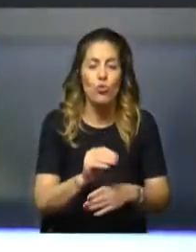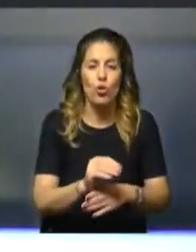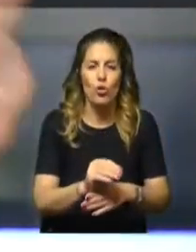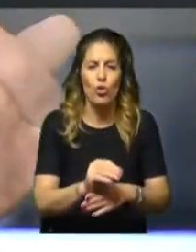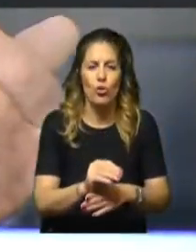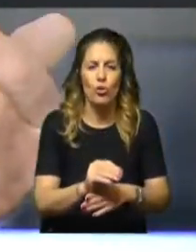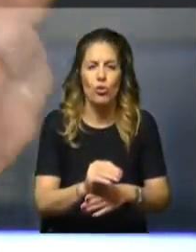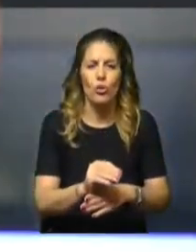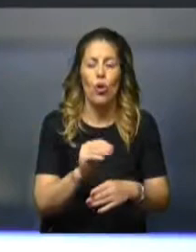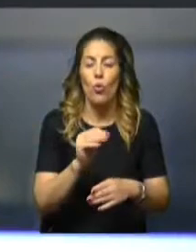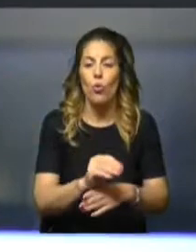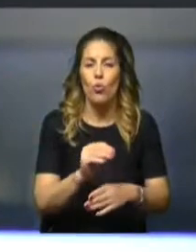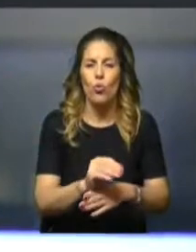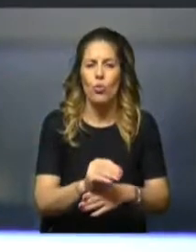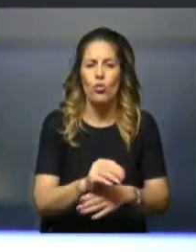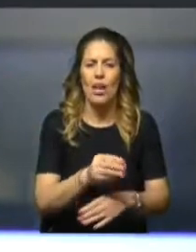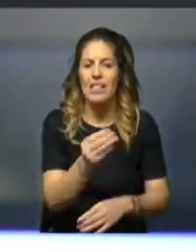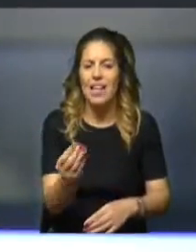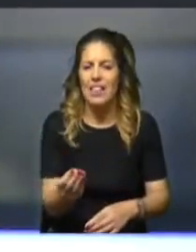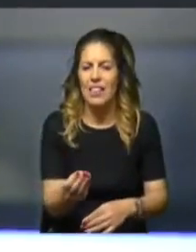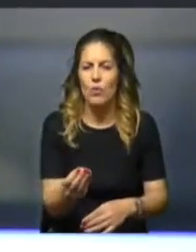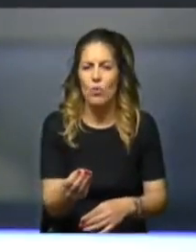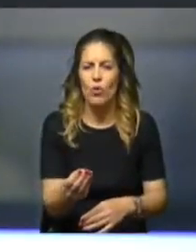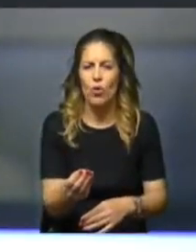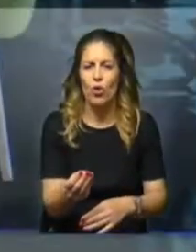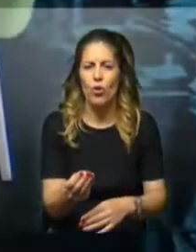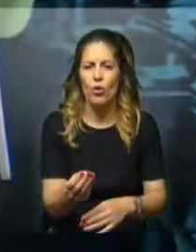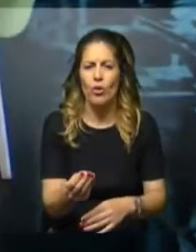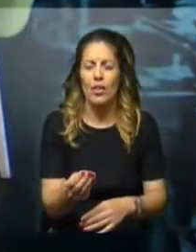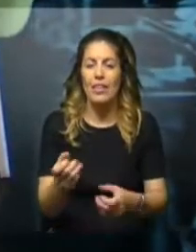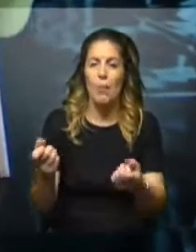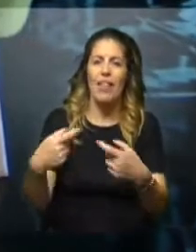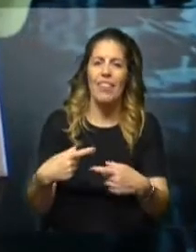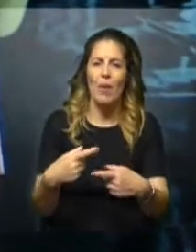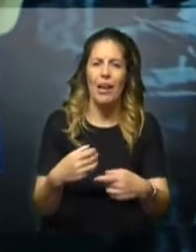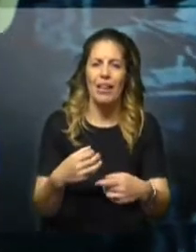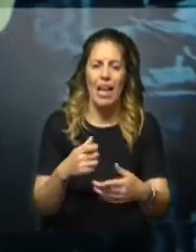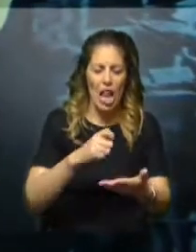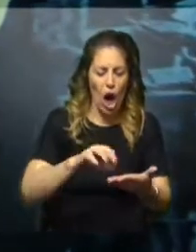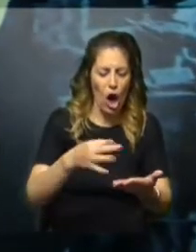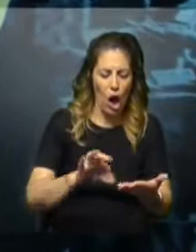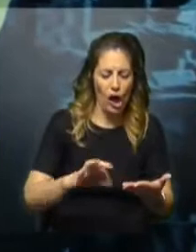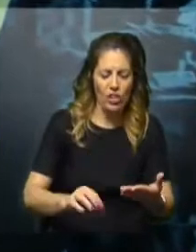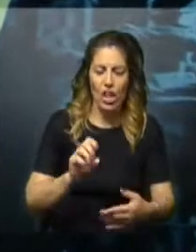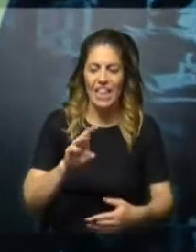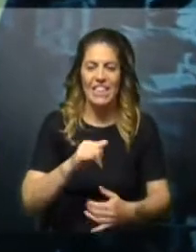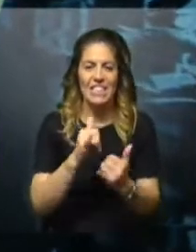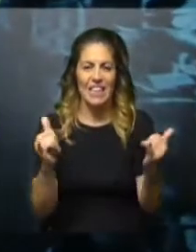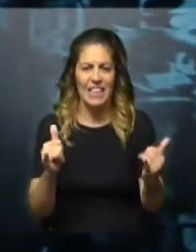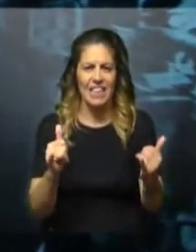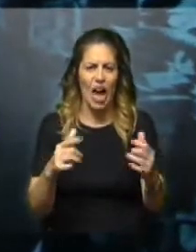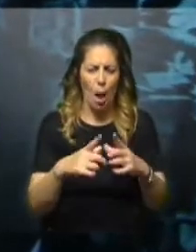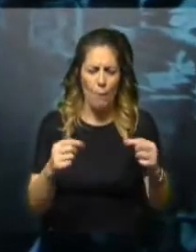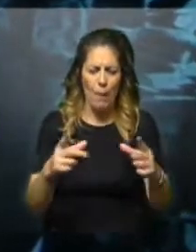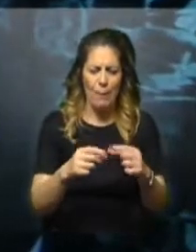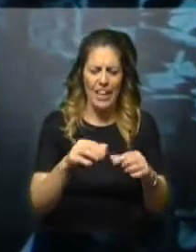este correspondiente las correcciones a los 15 días y se trabajaba sobre papel satinado era